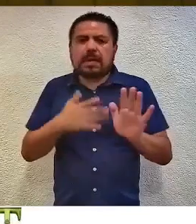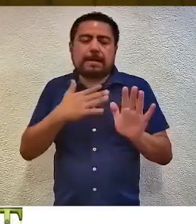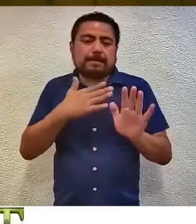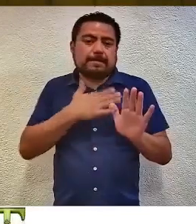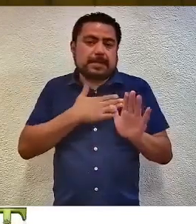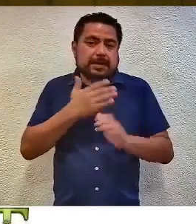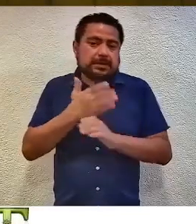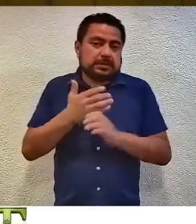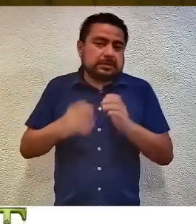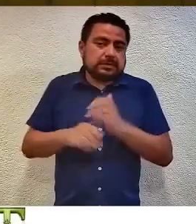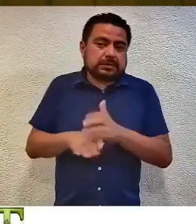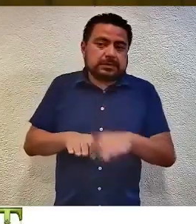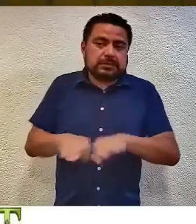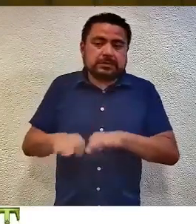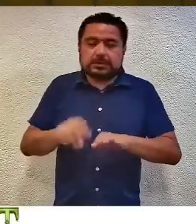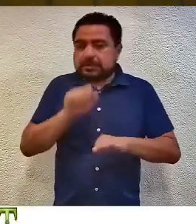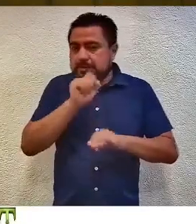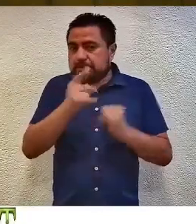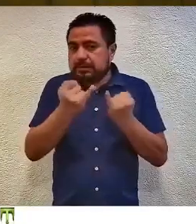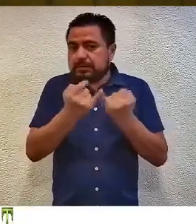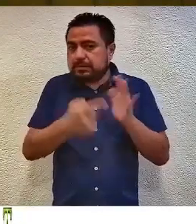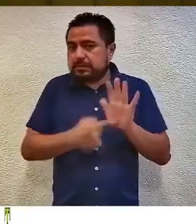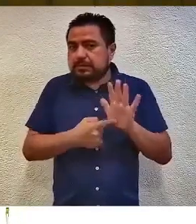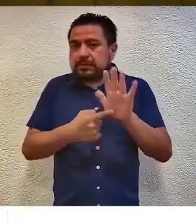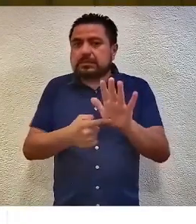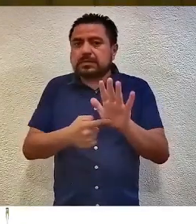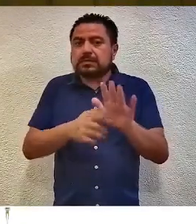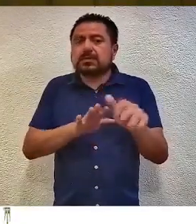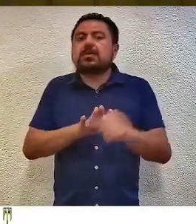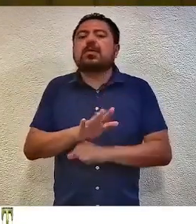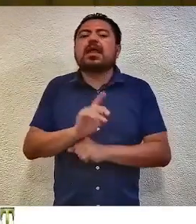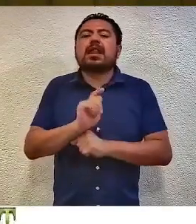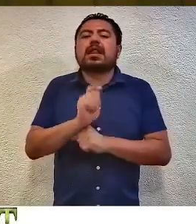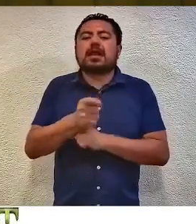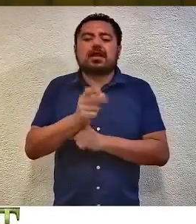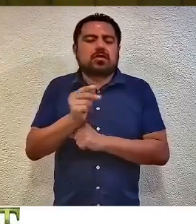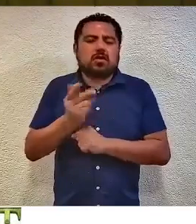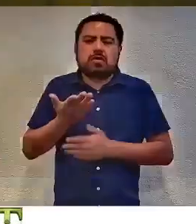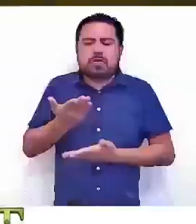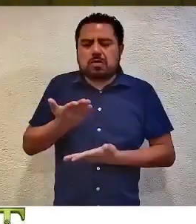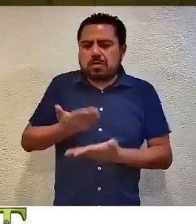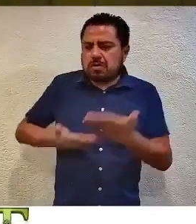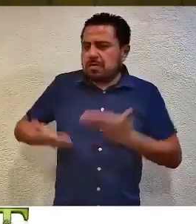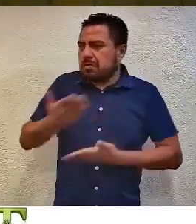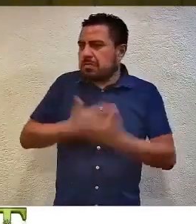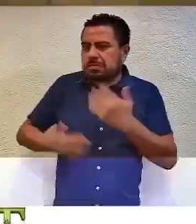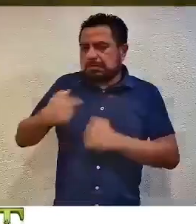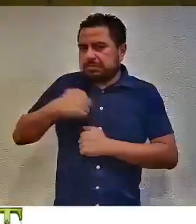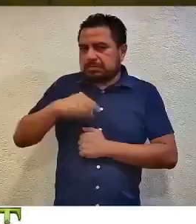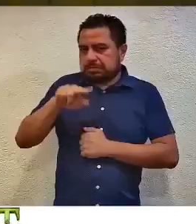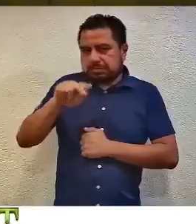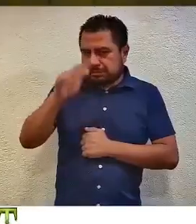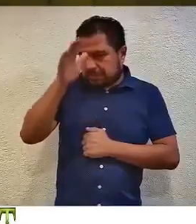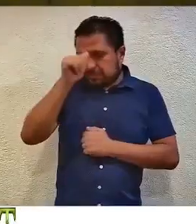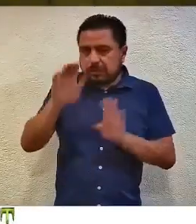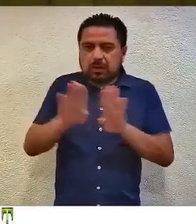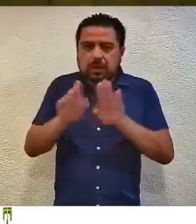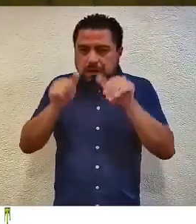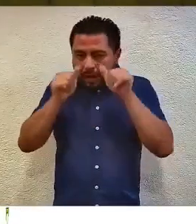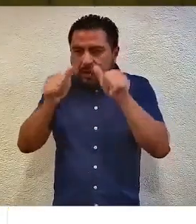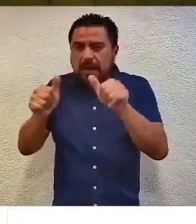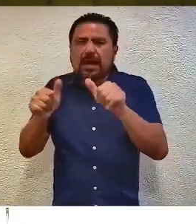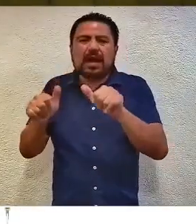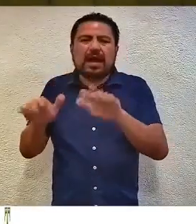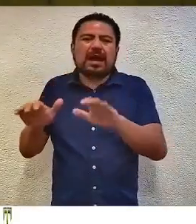hechos y de ilustrar el disenso, porque no comparto el tratamiento que se le